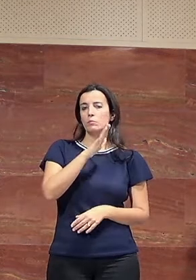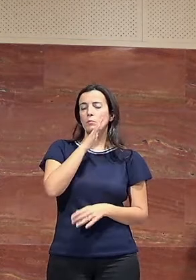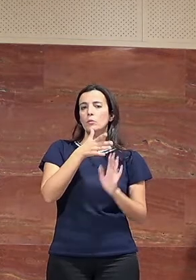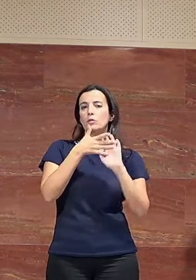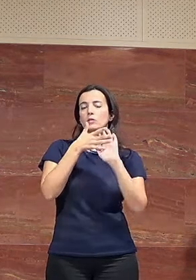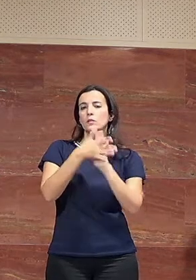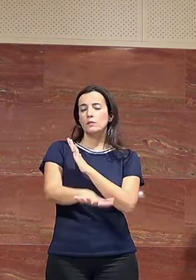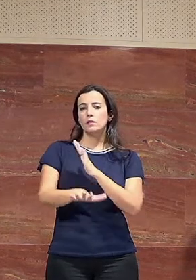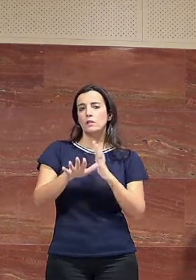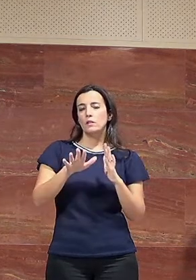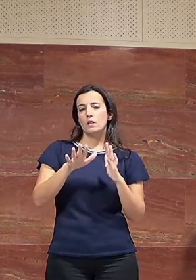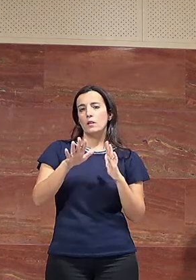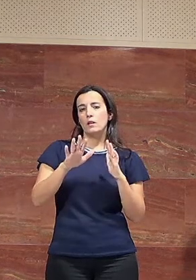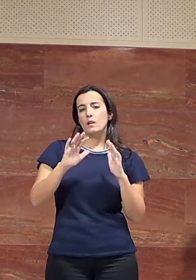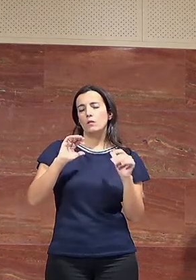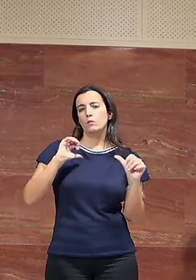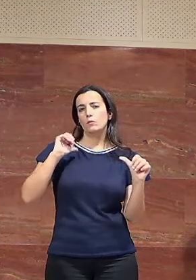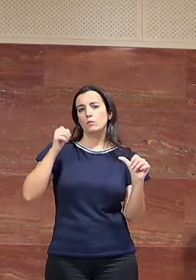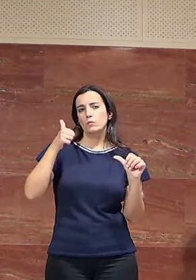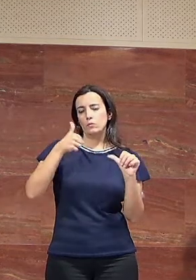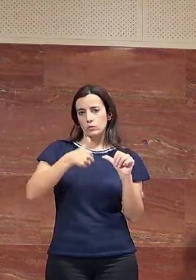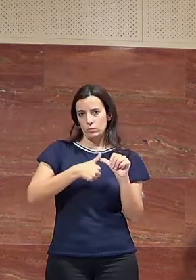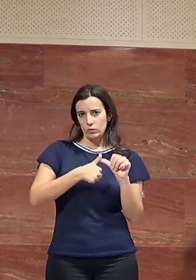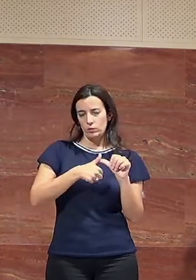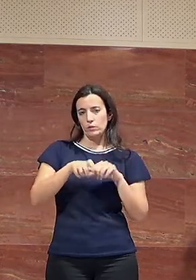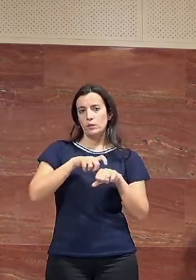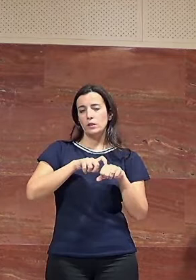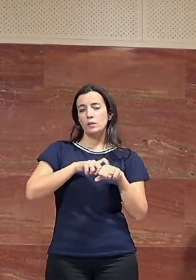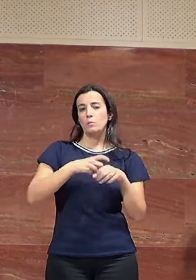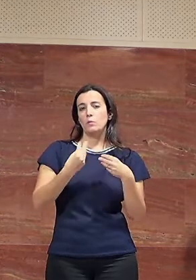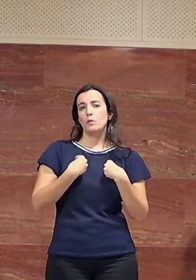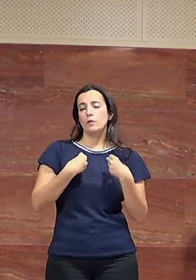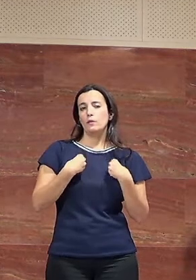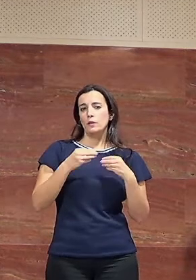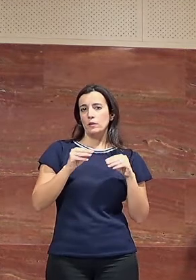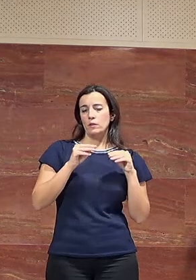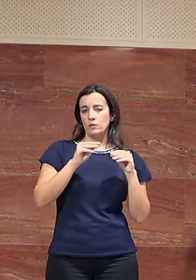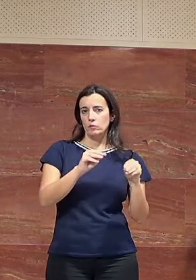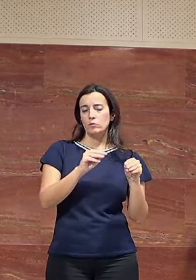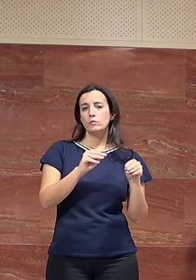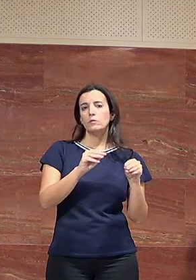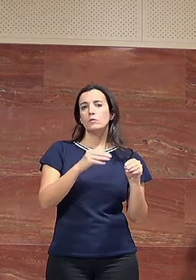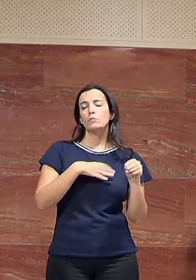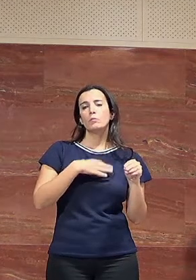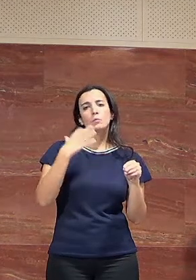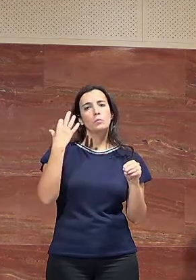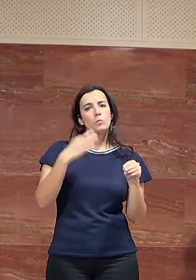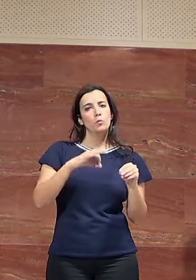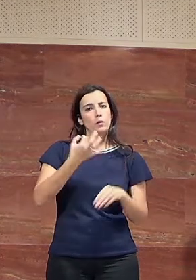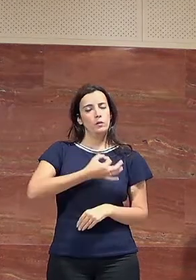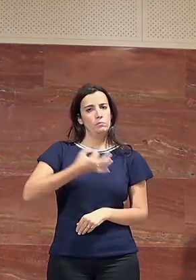tomar algunos años antes de que ese tipo de vida se puede ser efectivo.